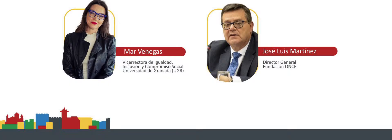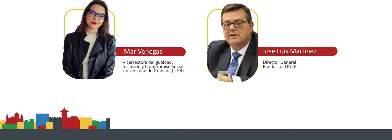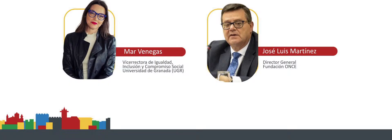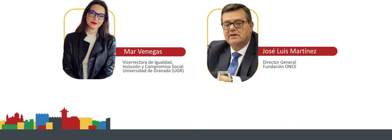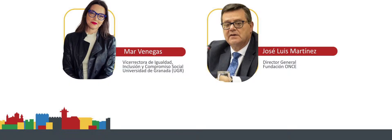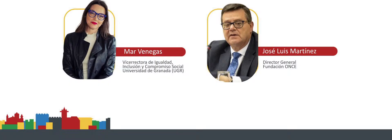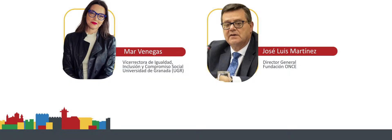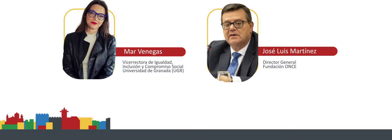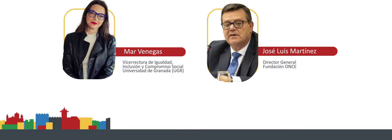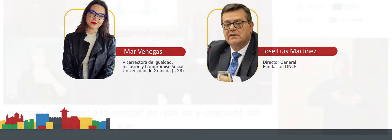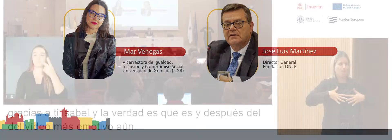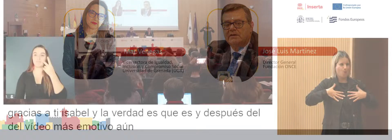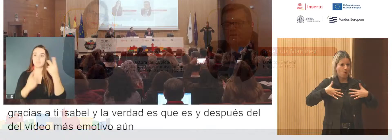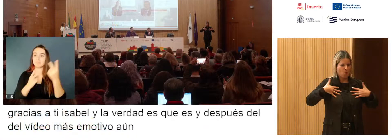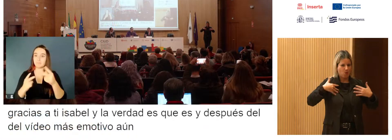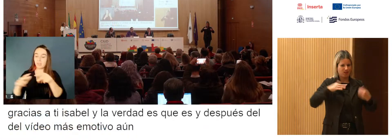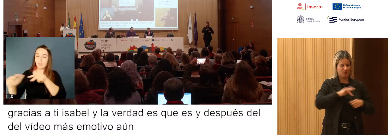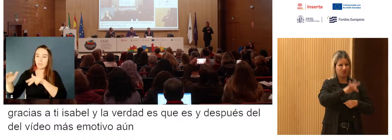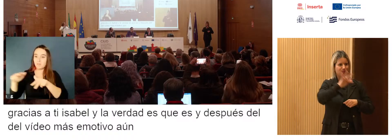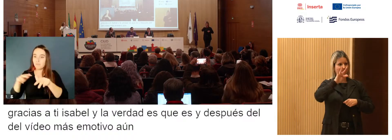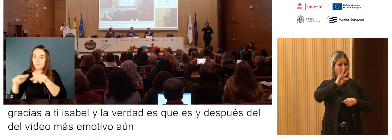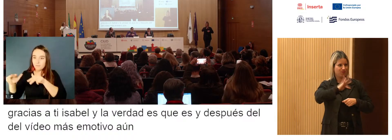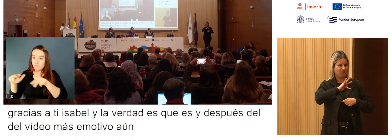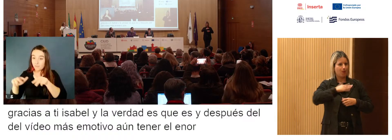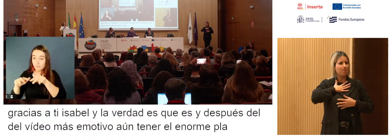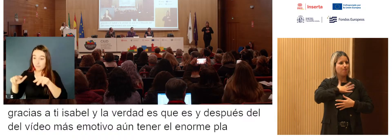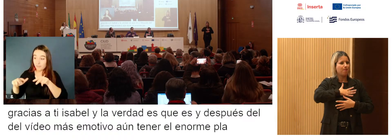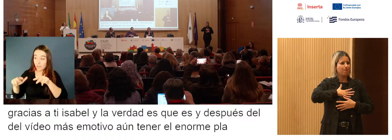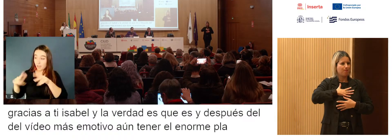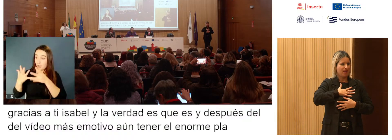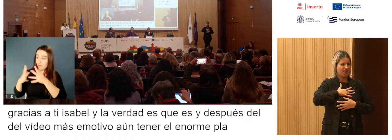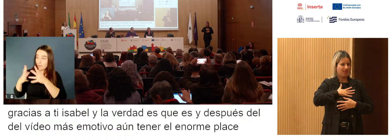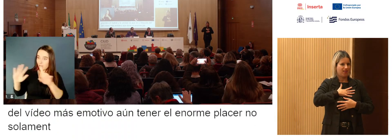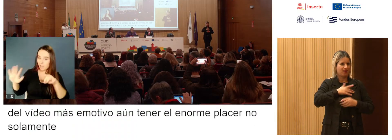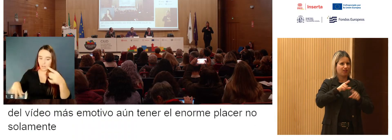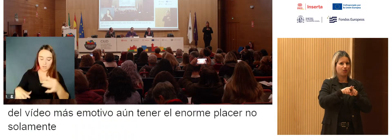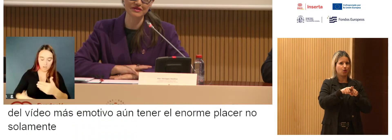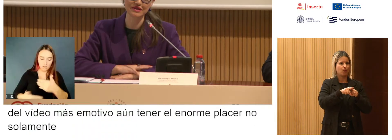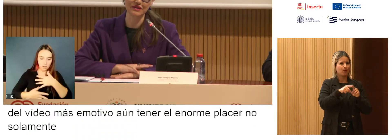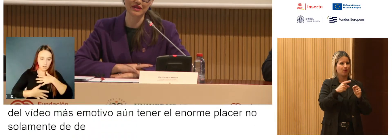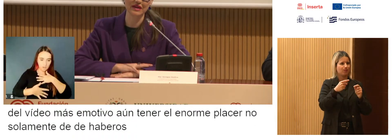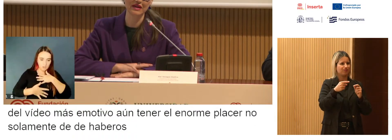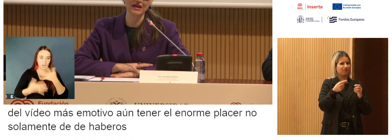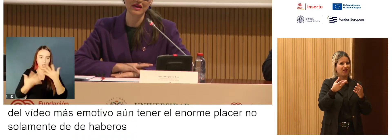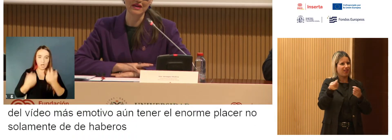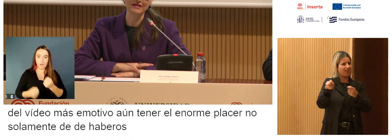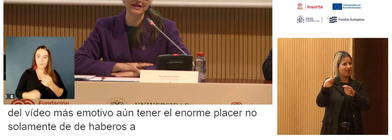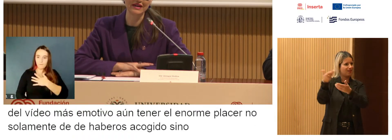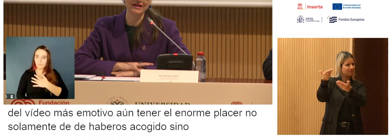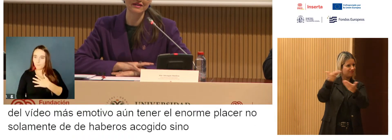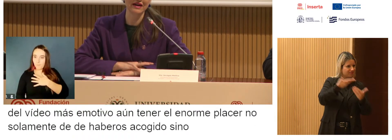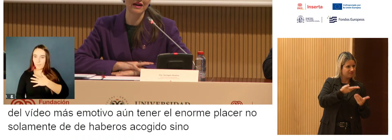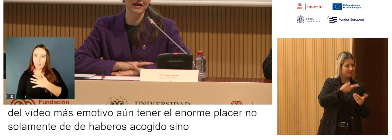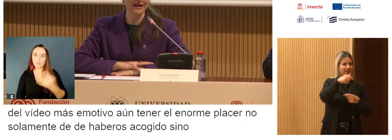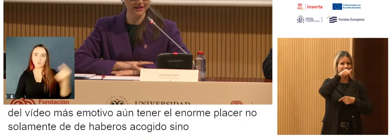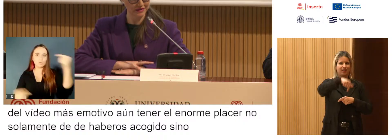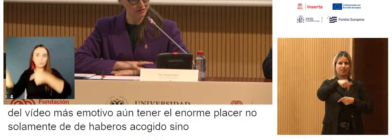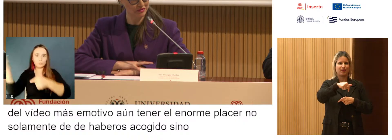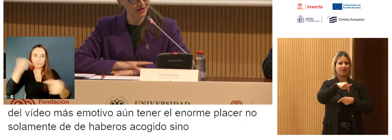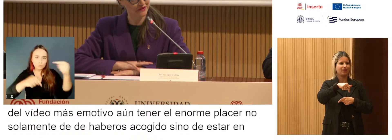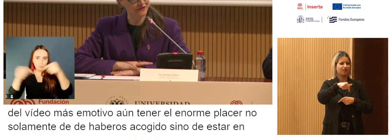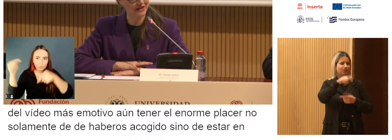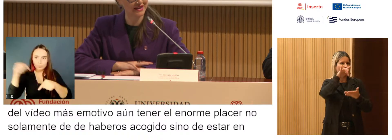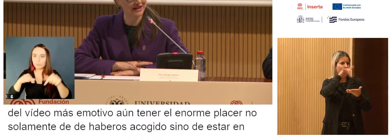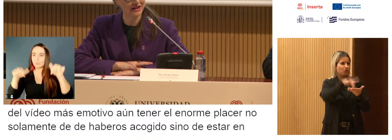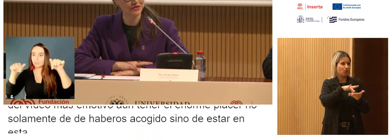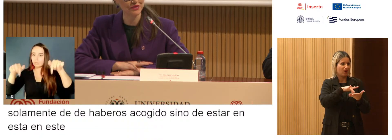aún, tener el enorme placer no solamente de haberos acogido, sino de estar en este